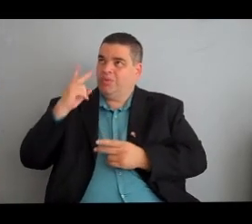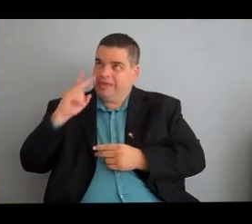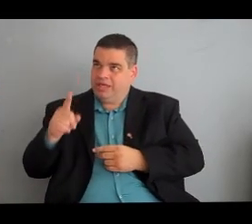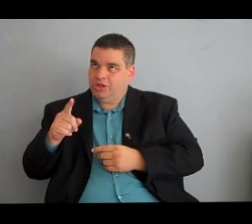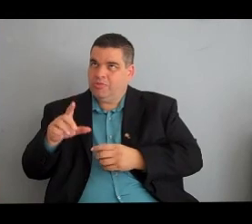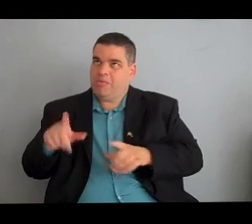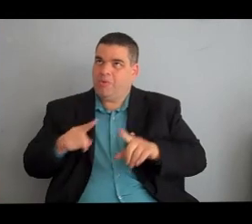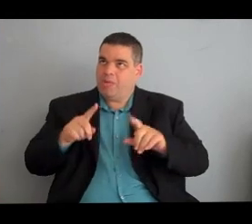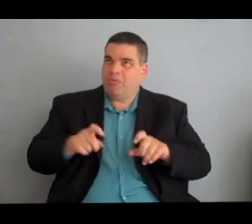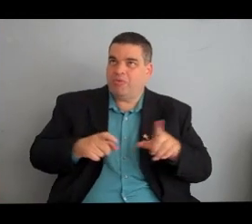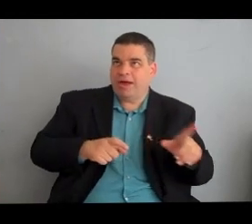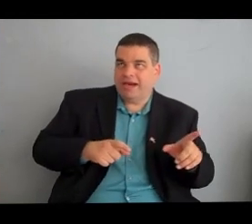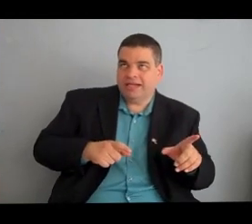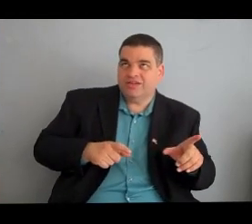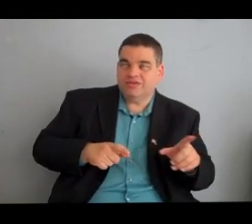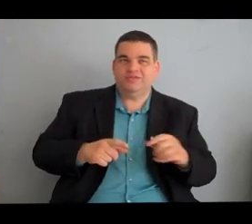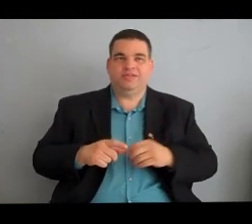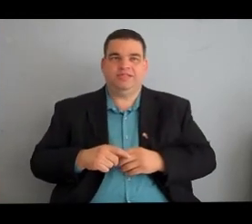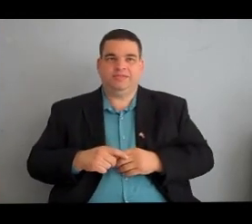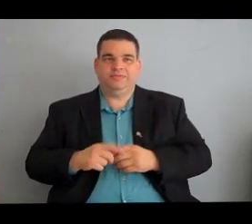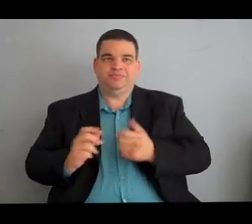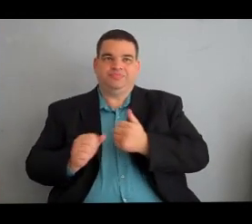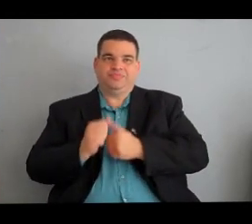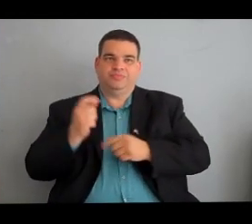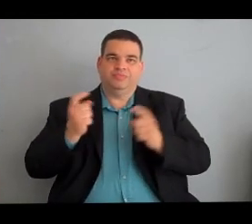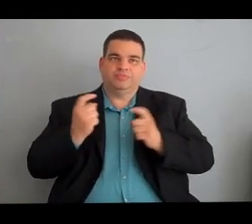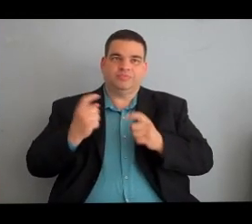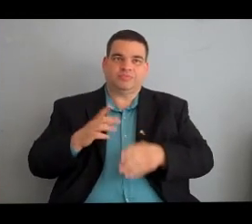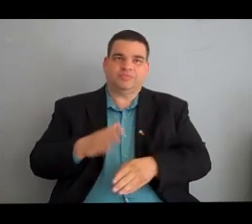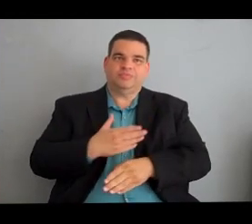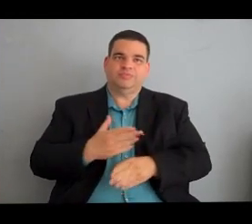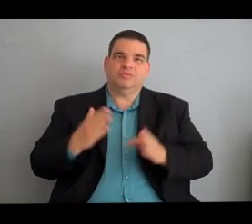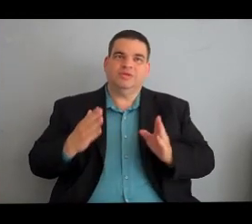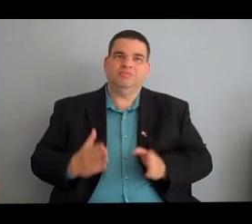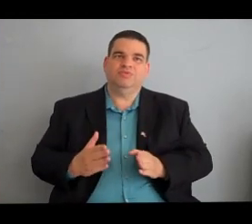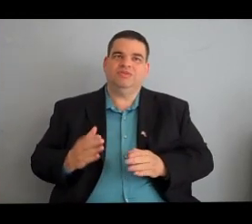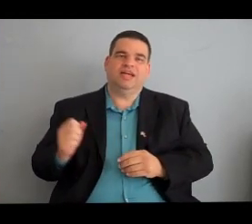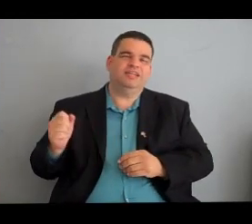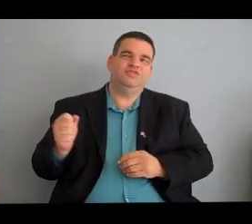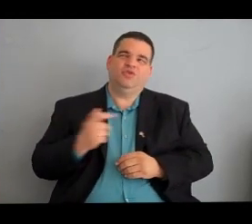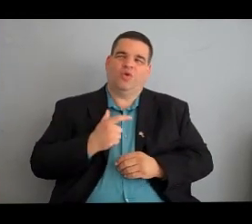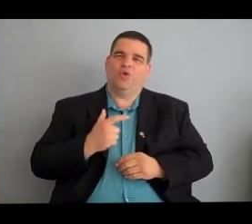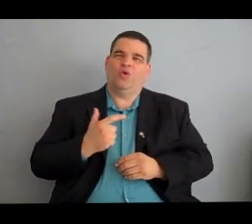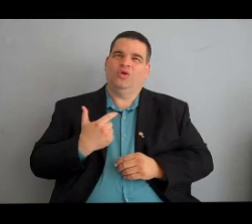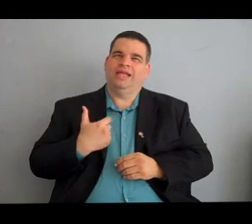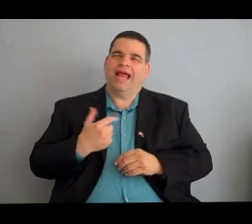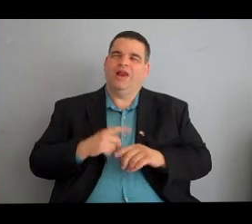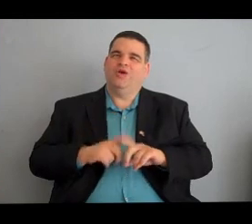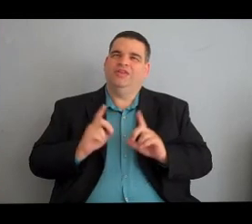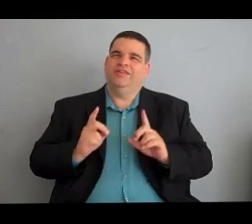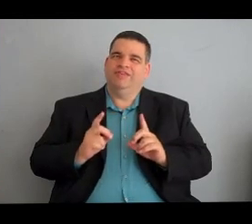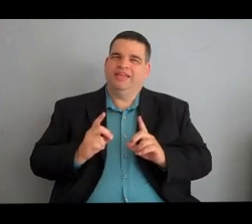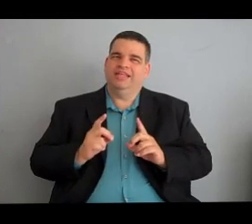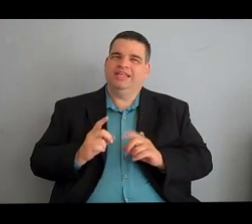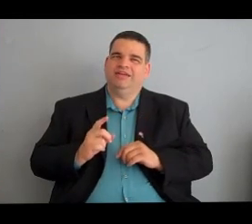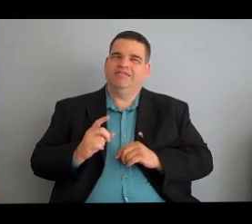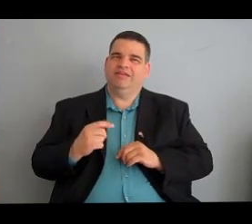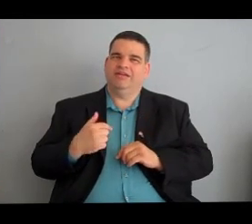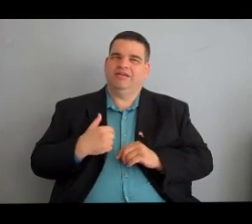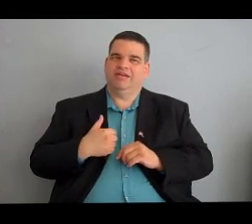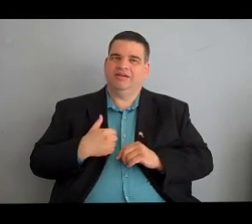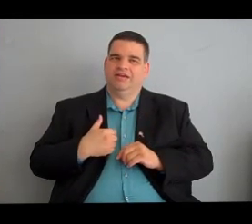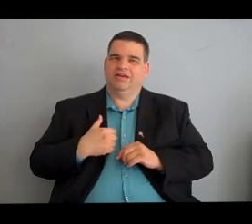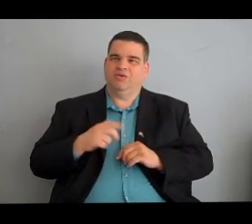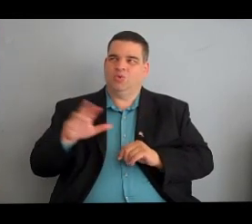cada director musical todos tienen algo diferente y cuando uno absorbe lo mejor de cada